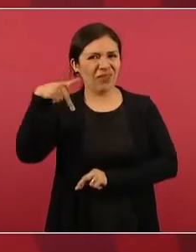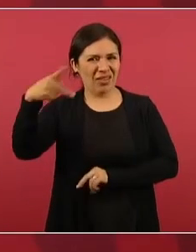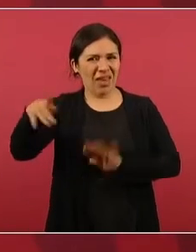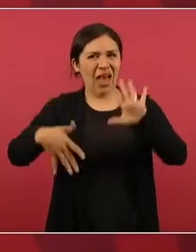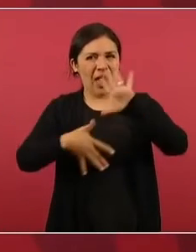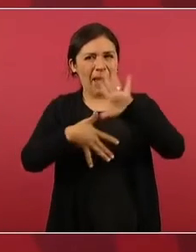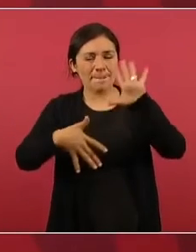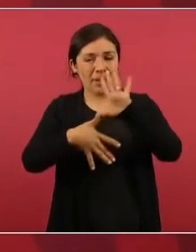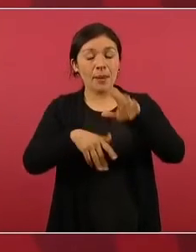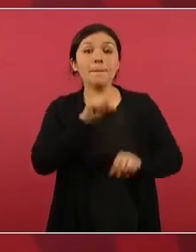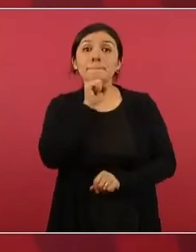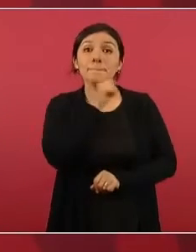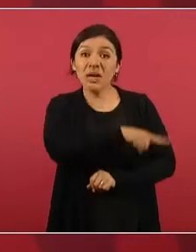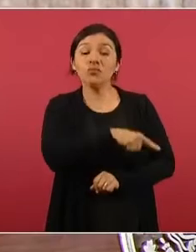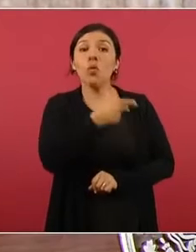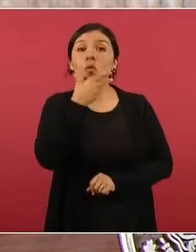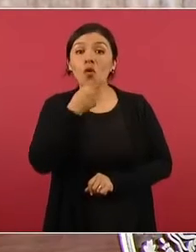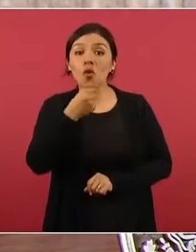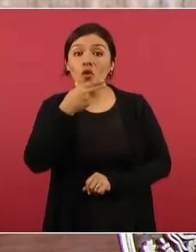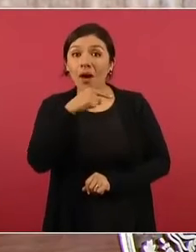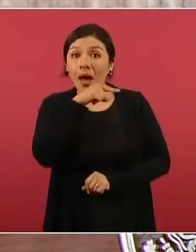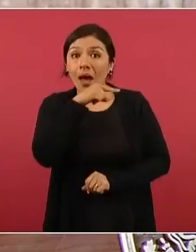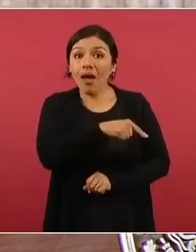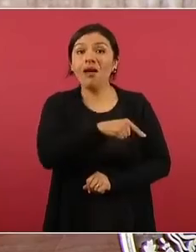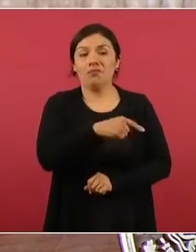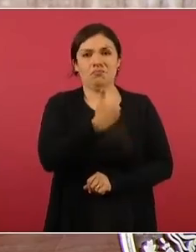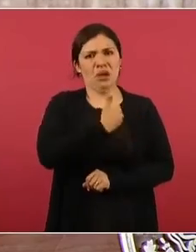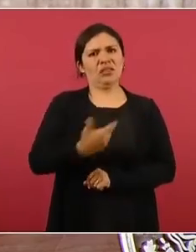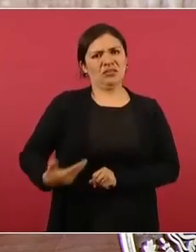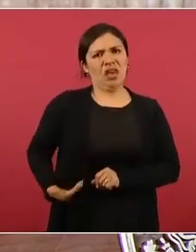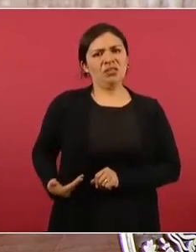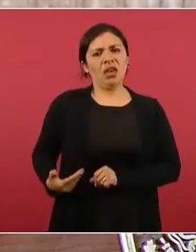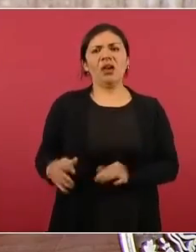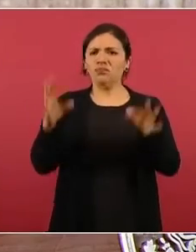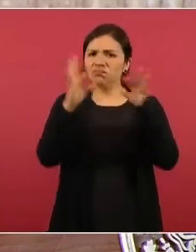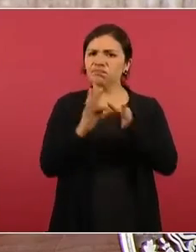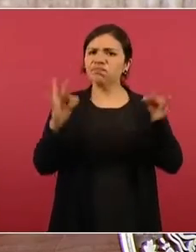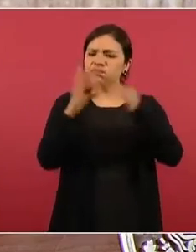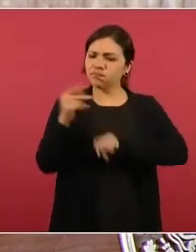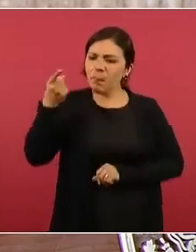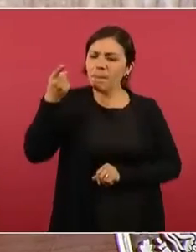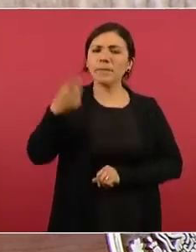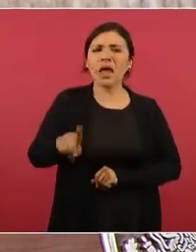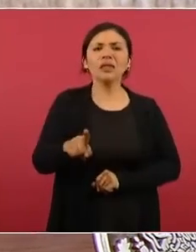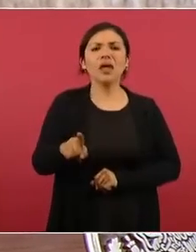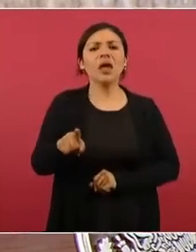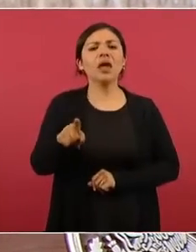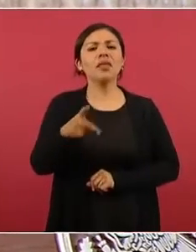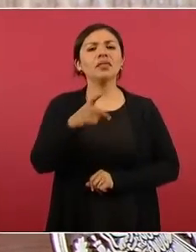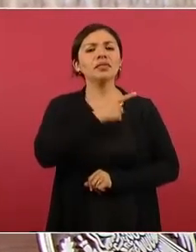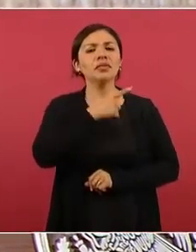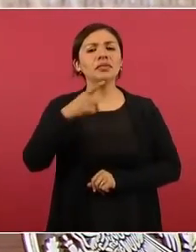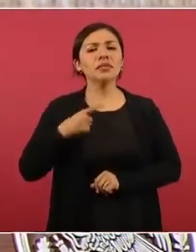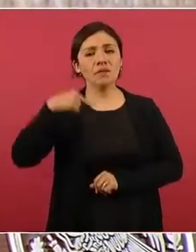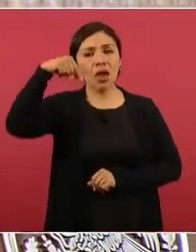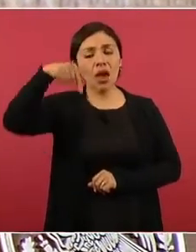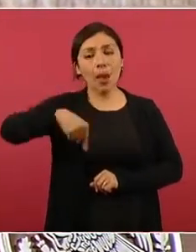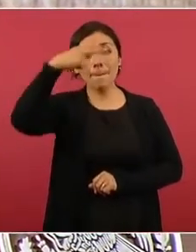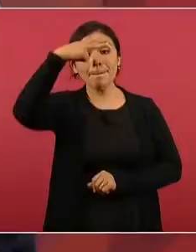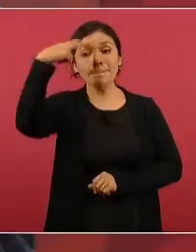fue él, como presidente, el que dio la instrucción de que